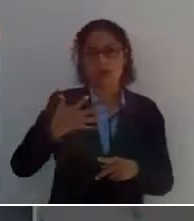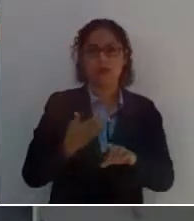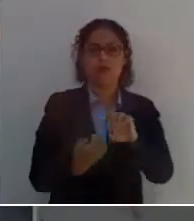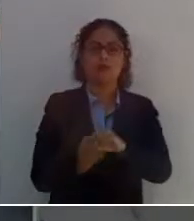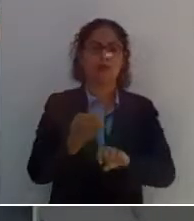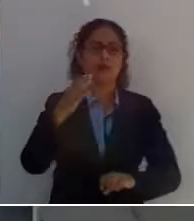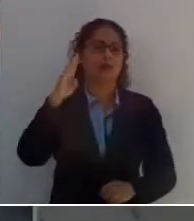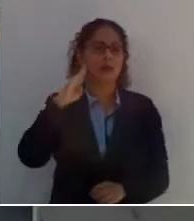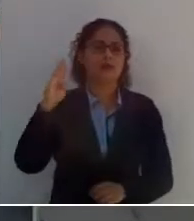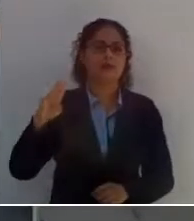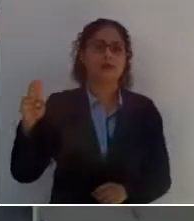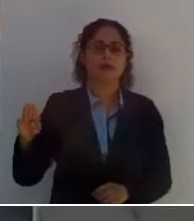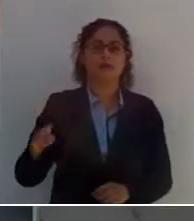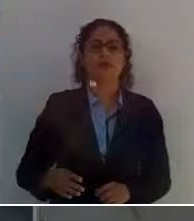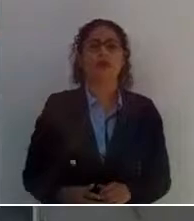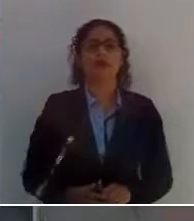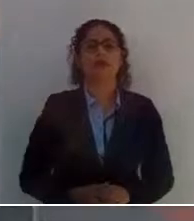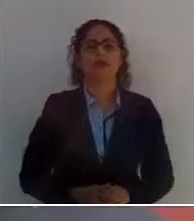estado de Michoacán.